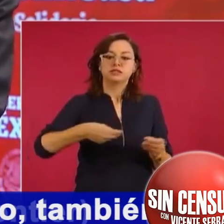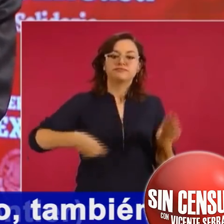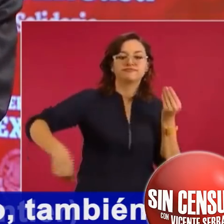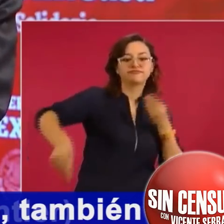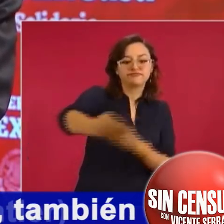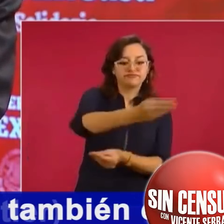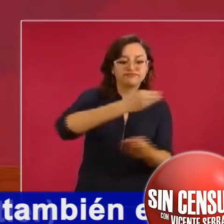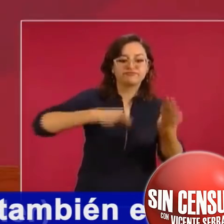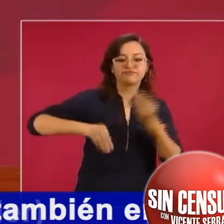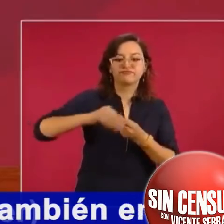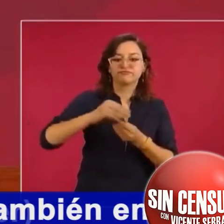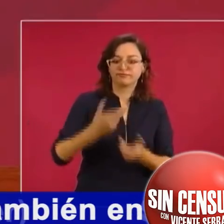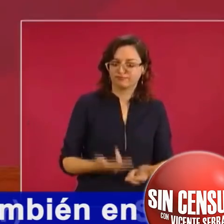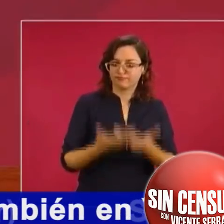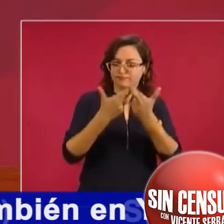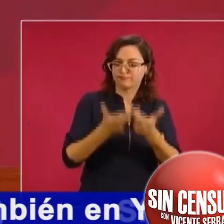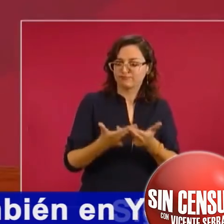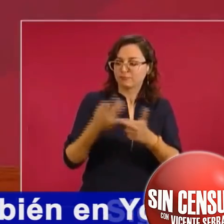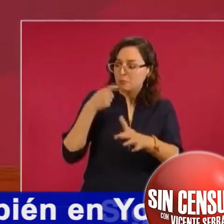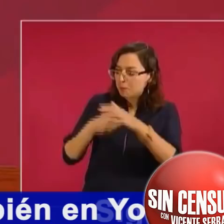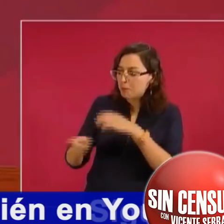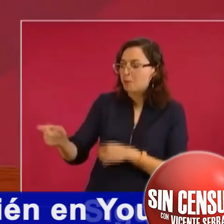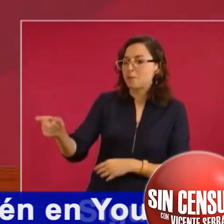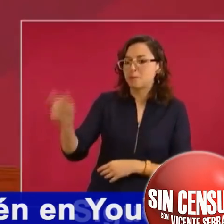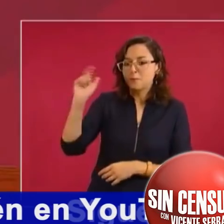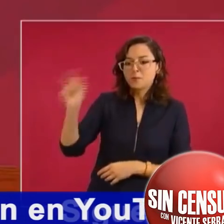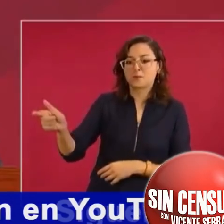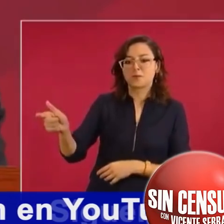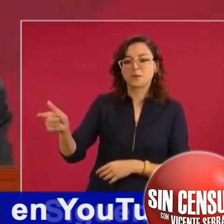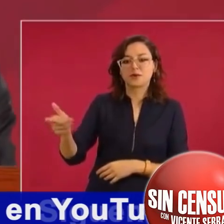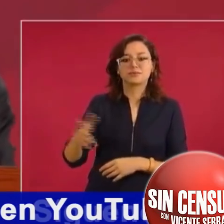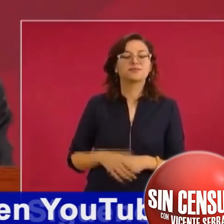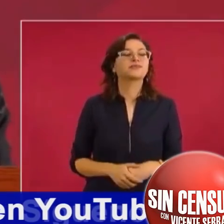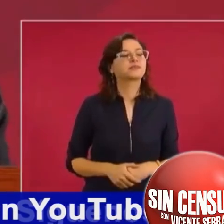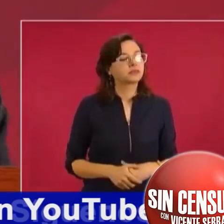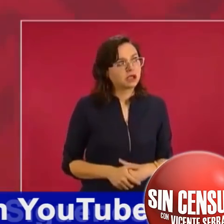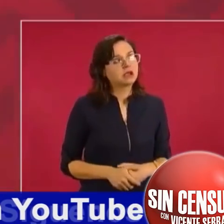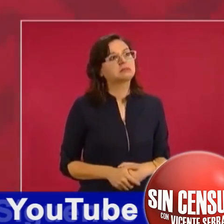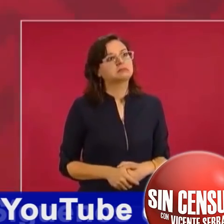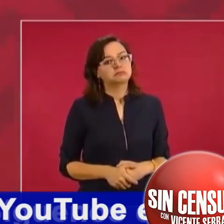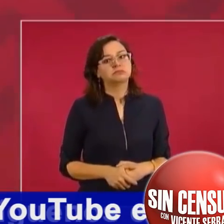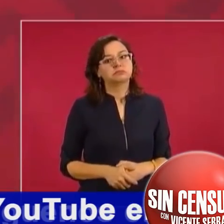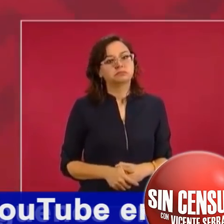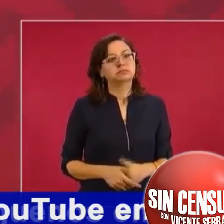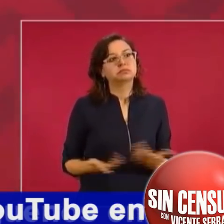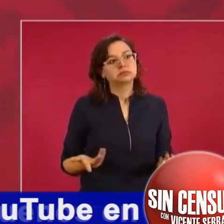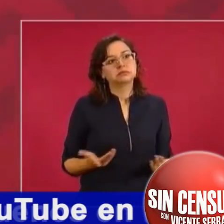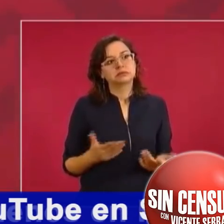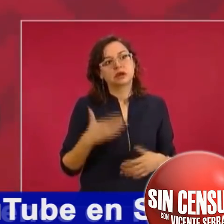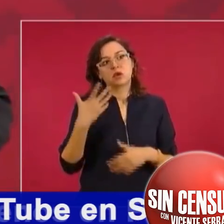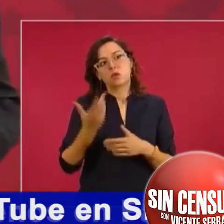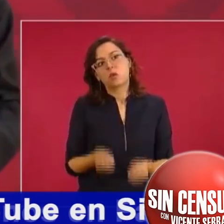Entonces ya, mi respuesta fue, ya cuando se les devuelva copeteado, ya van a estar muertos,